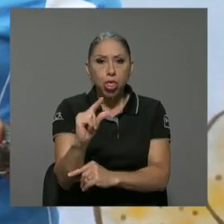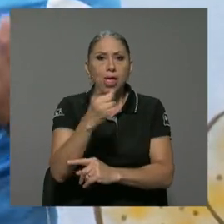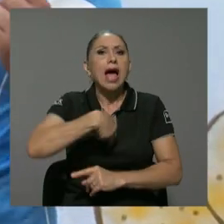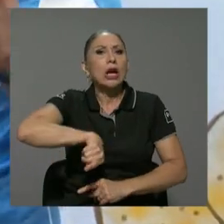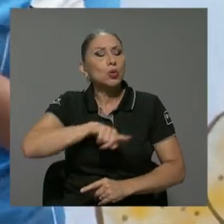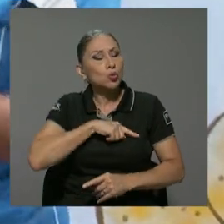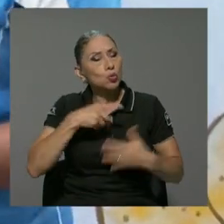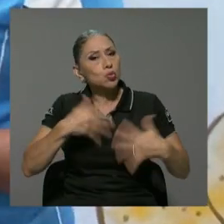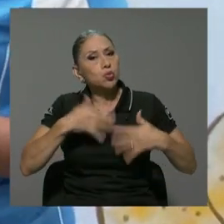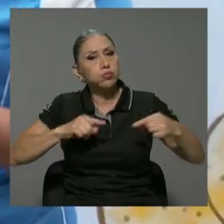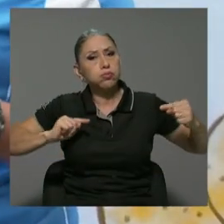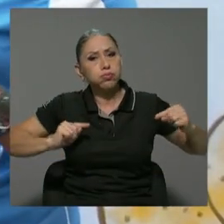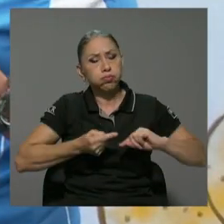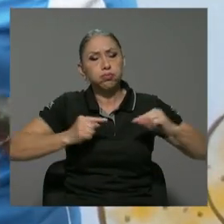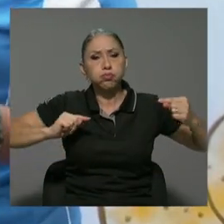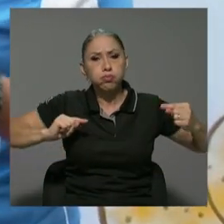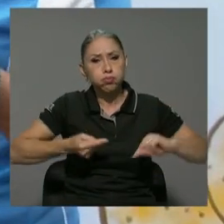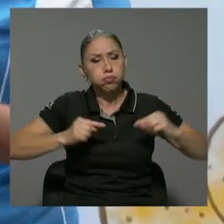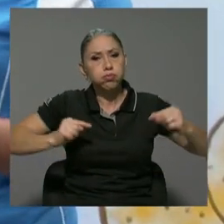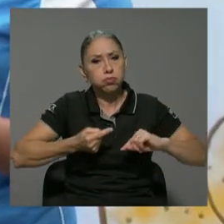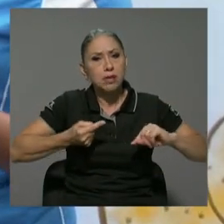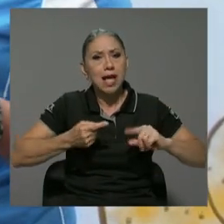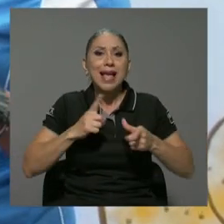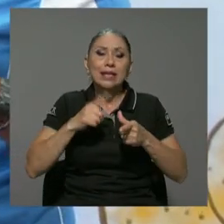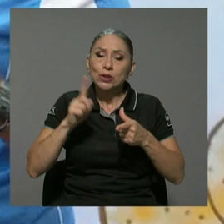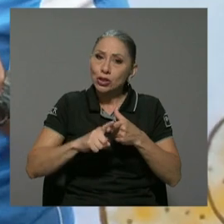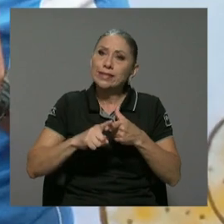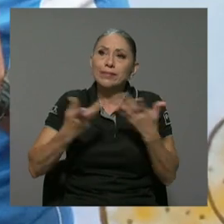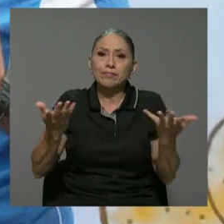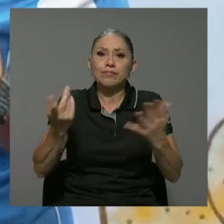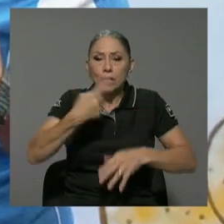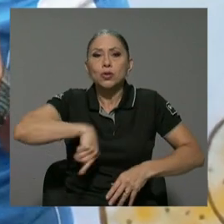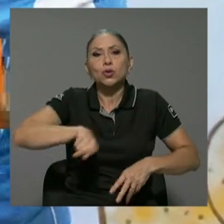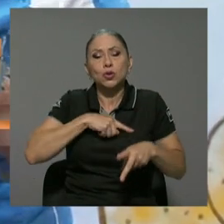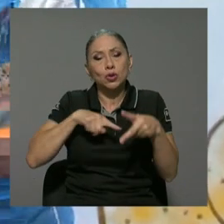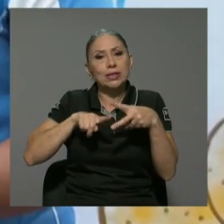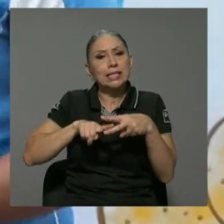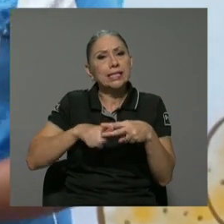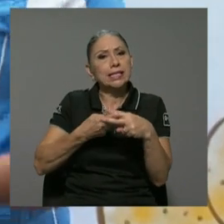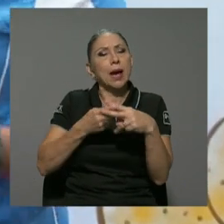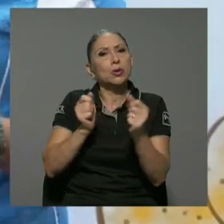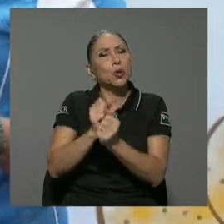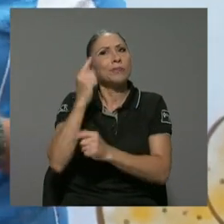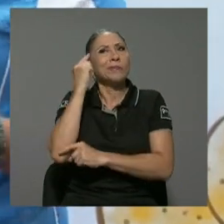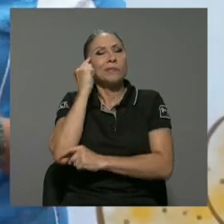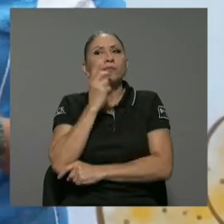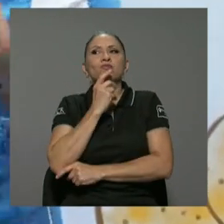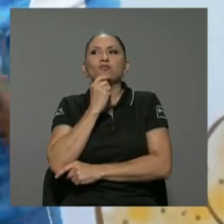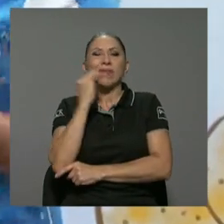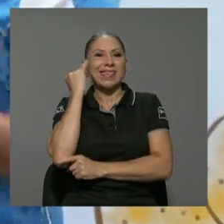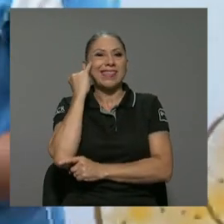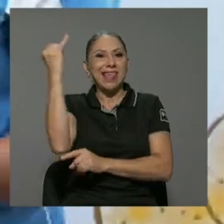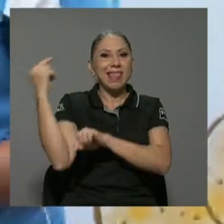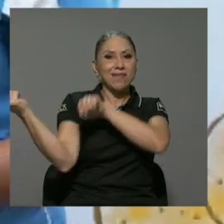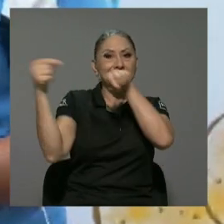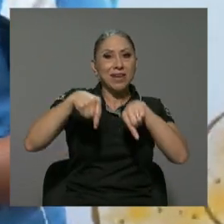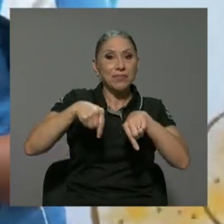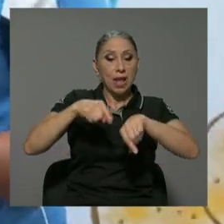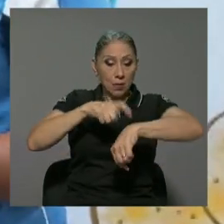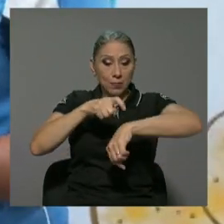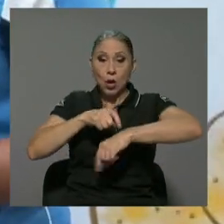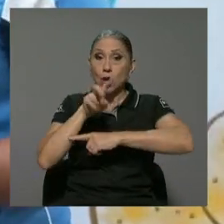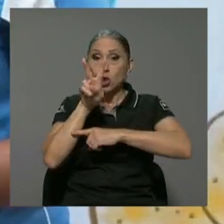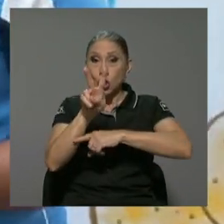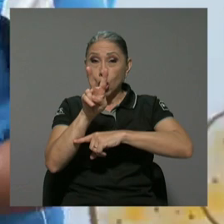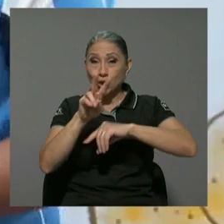entonces de ahí iniciamos con la, bueno, con la idea de venir, de viajar, salimos desde las 2 de la mañana